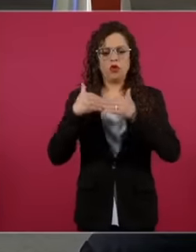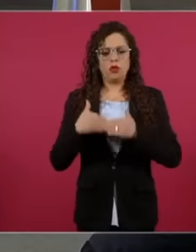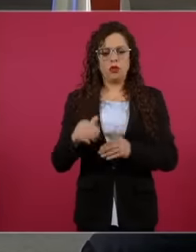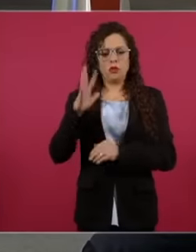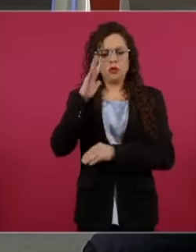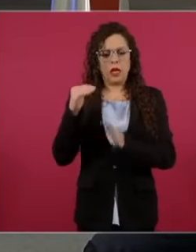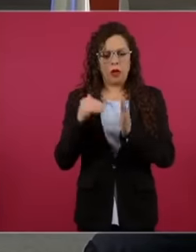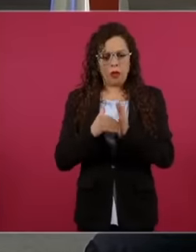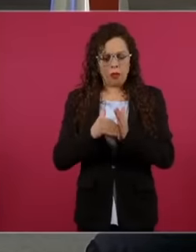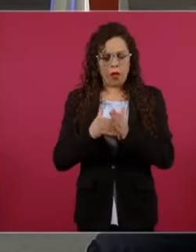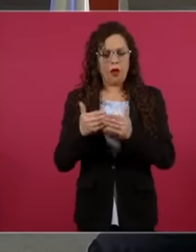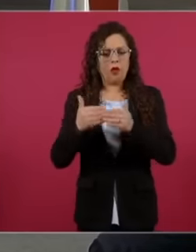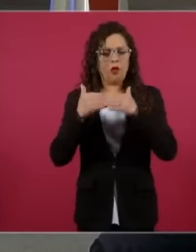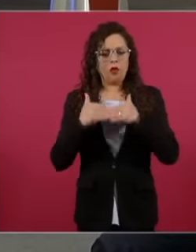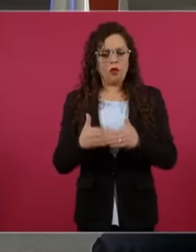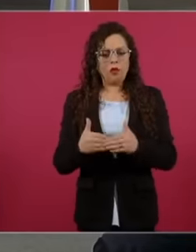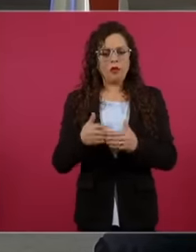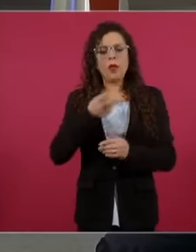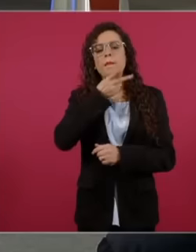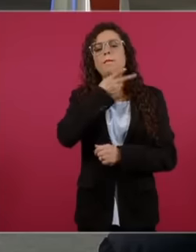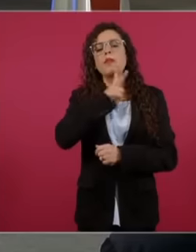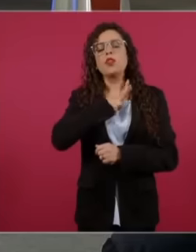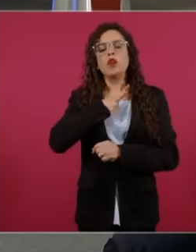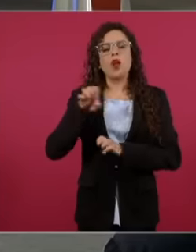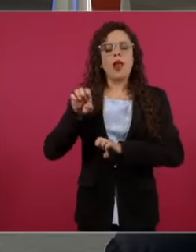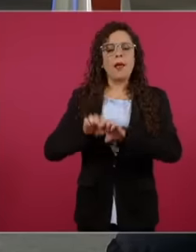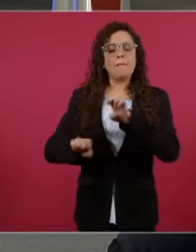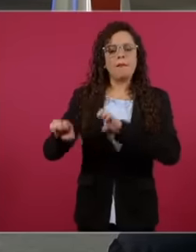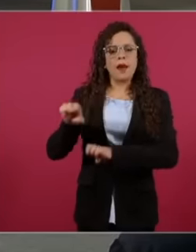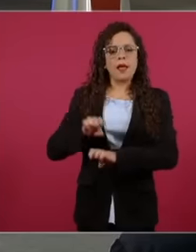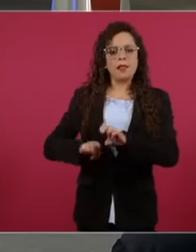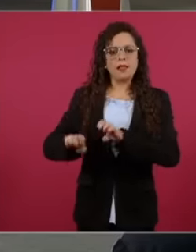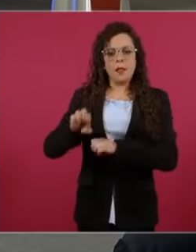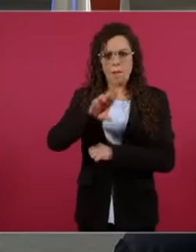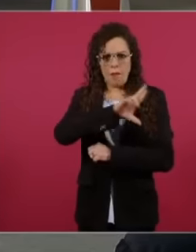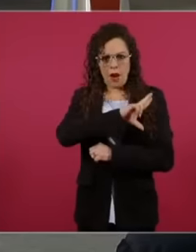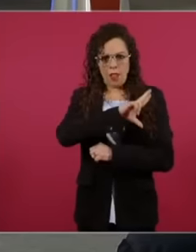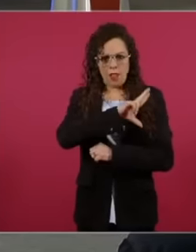5.693. Una petrolera, una empresa petrolera particular,